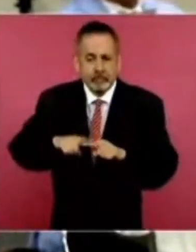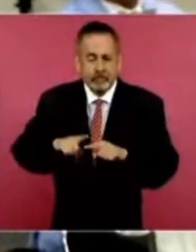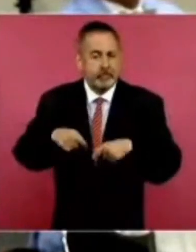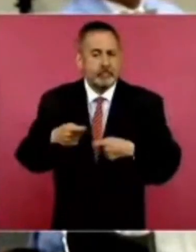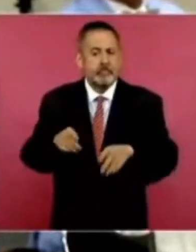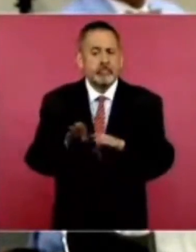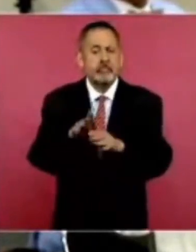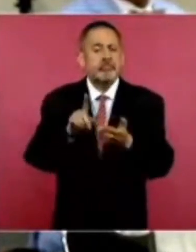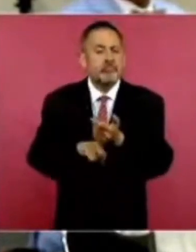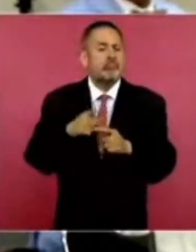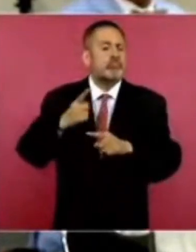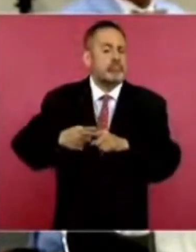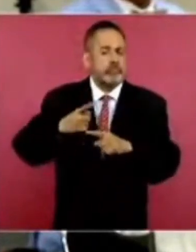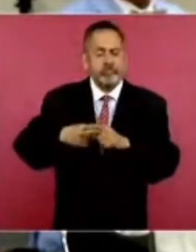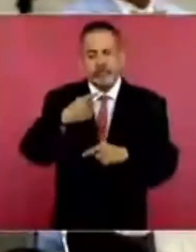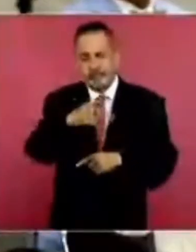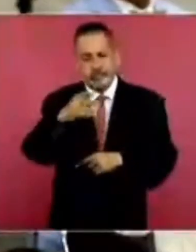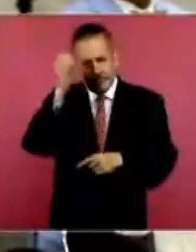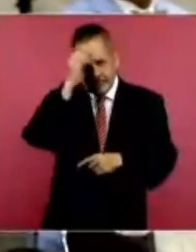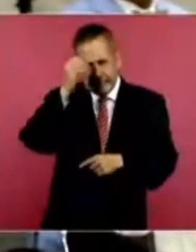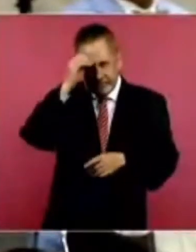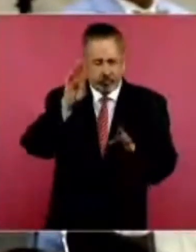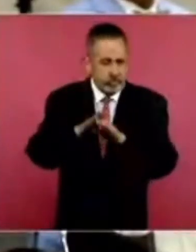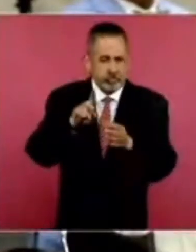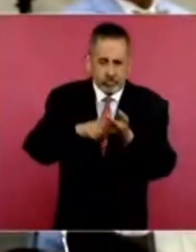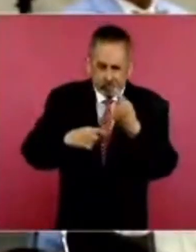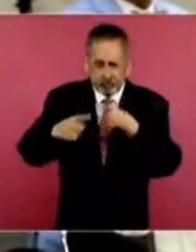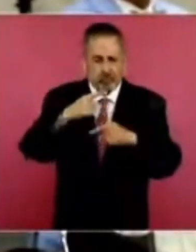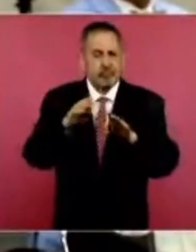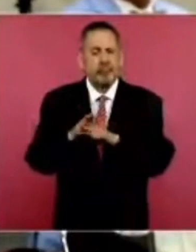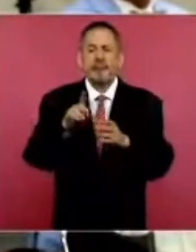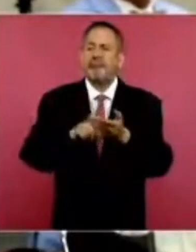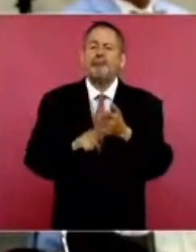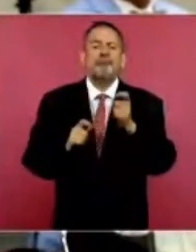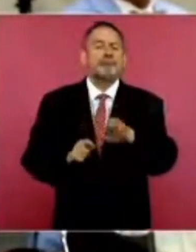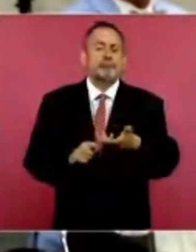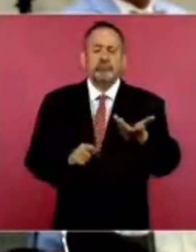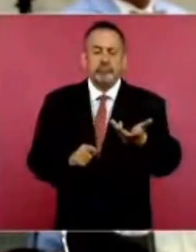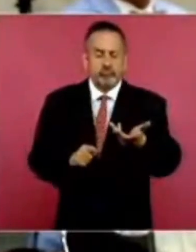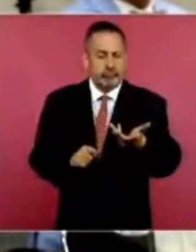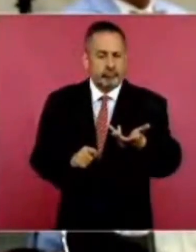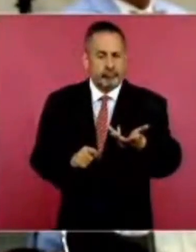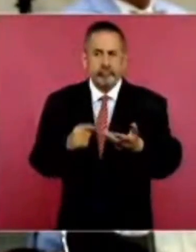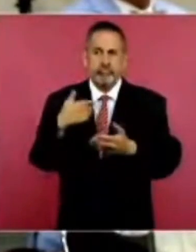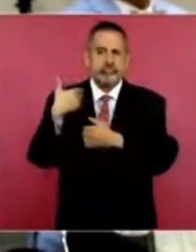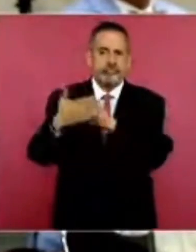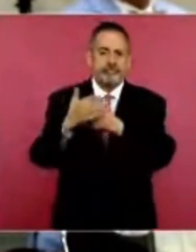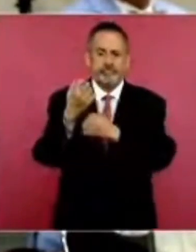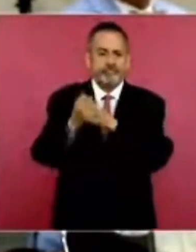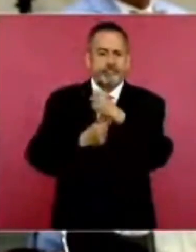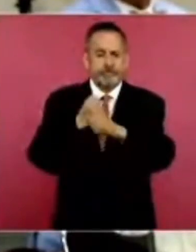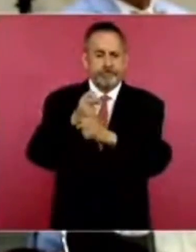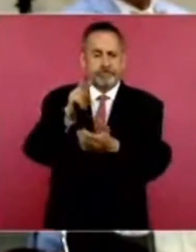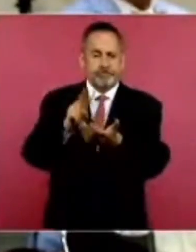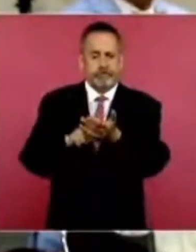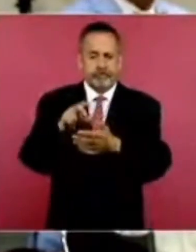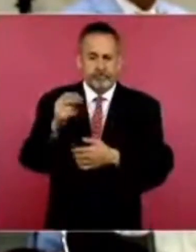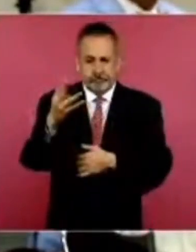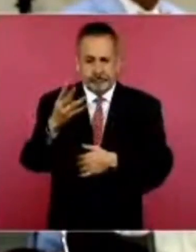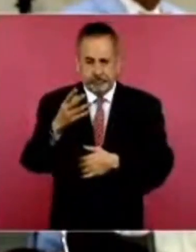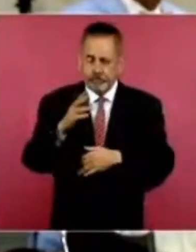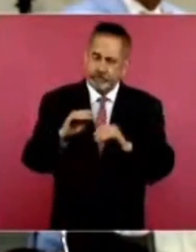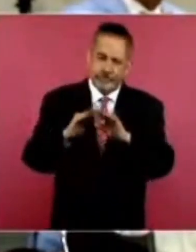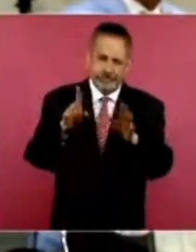nombramientos y sobre todo su opinión de esto que pues va a depender también 2024, claramente con